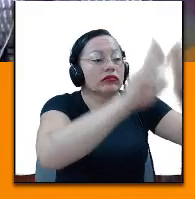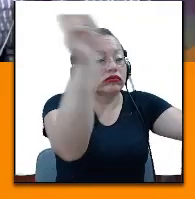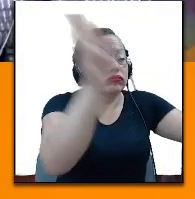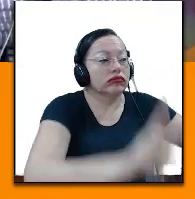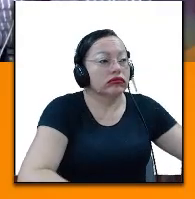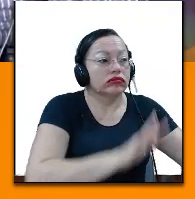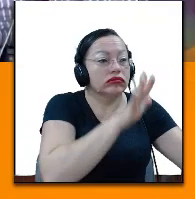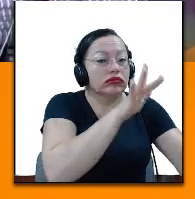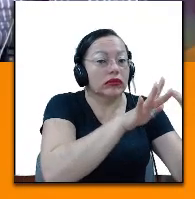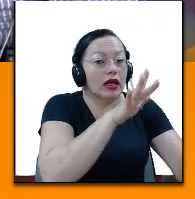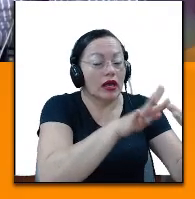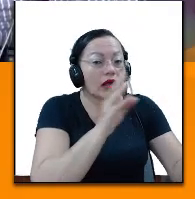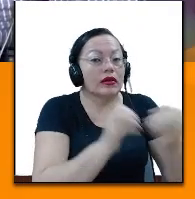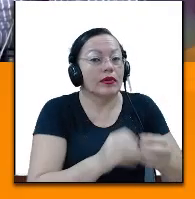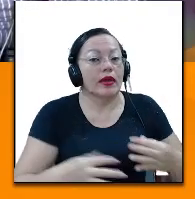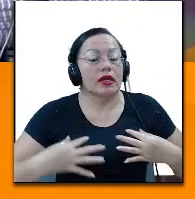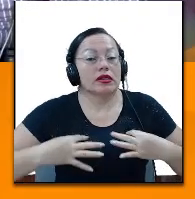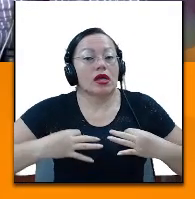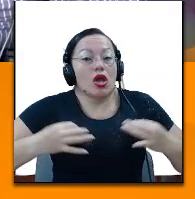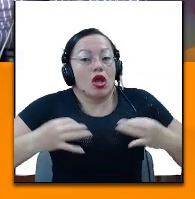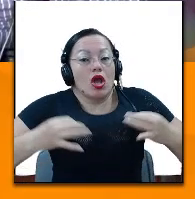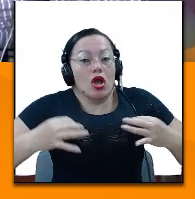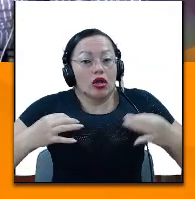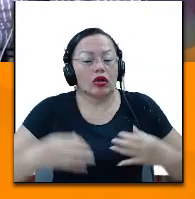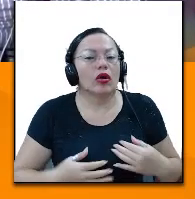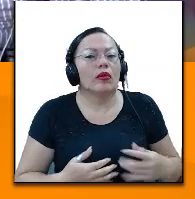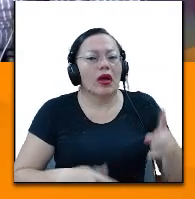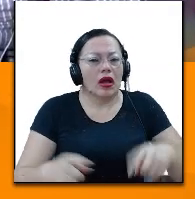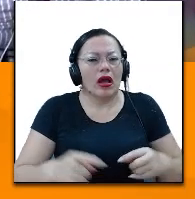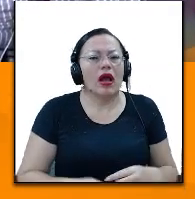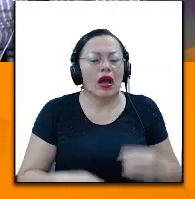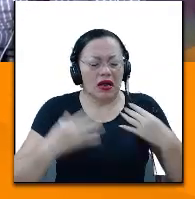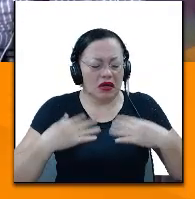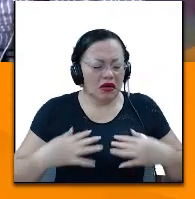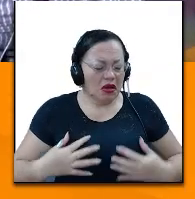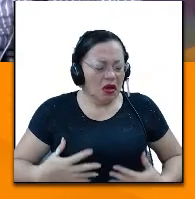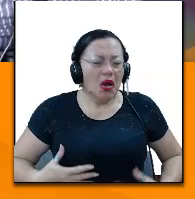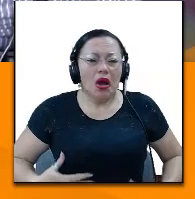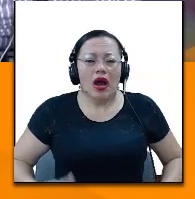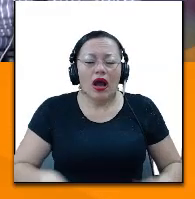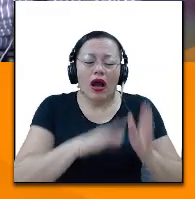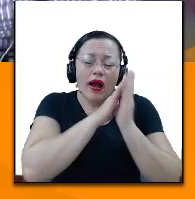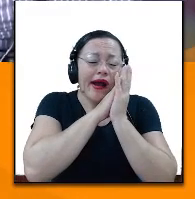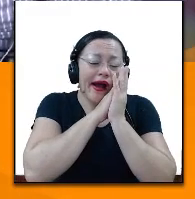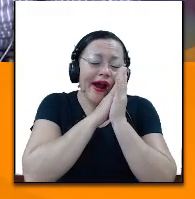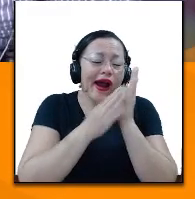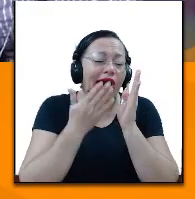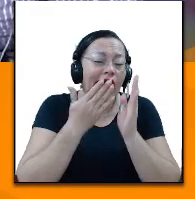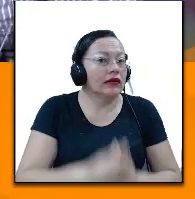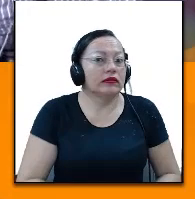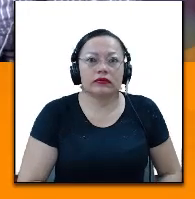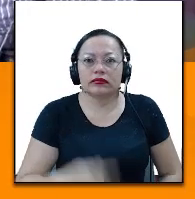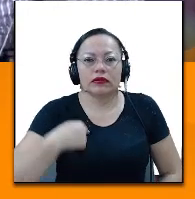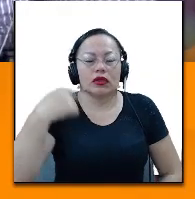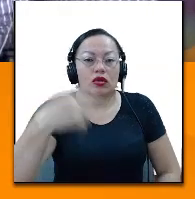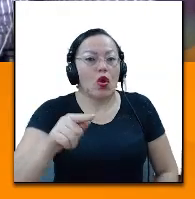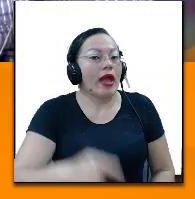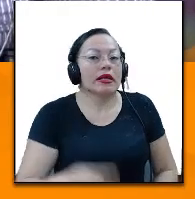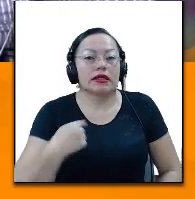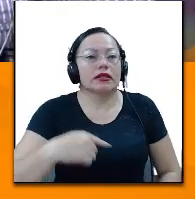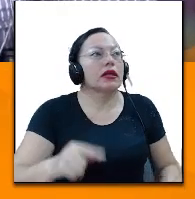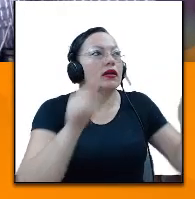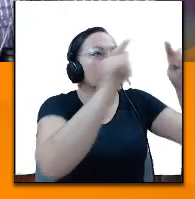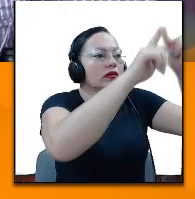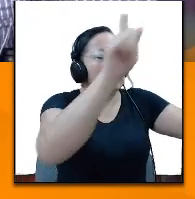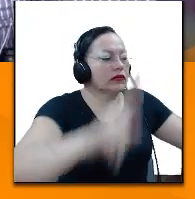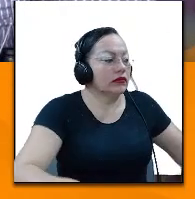y con uniforme, no es que salen en pijama y con los pelos parados, no. Van organizados porque en pantalla tienen que salir